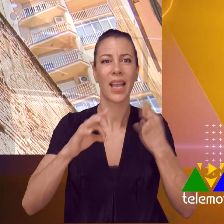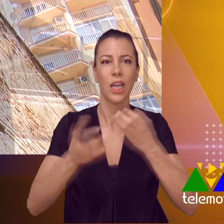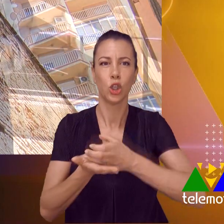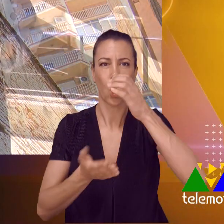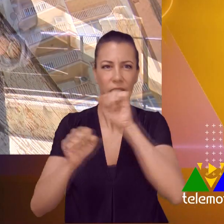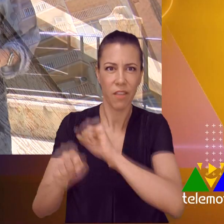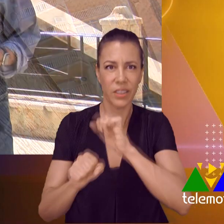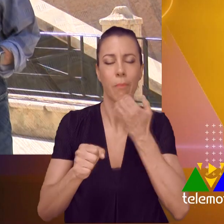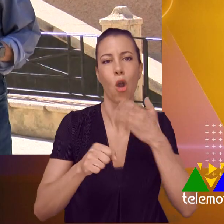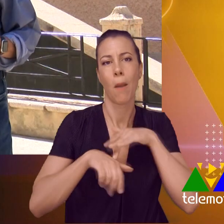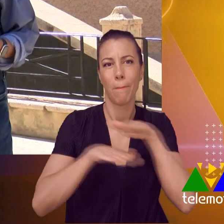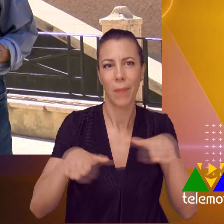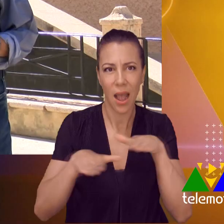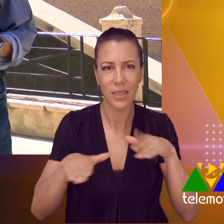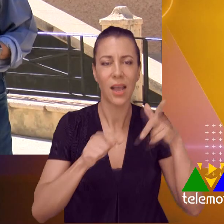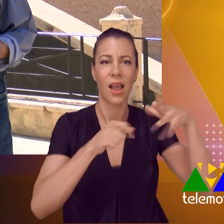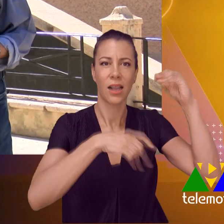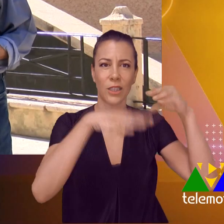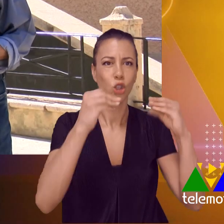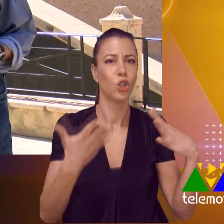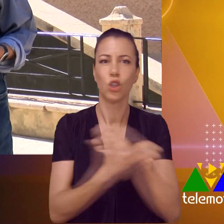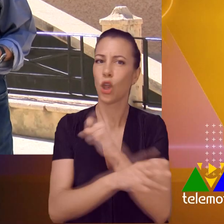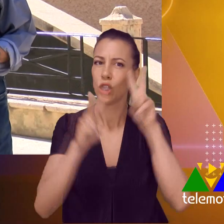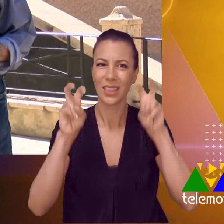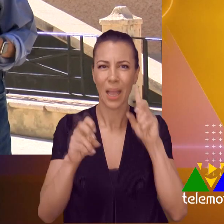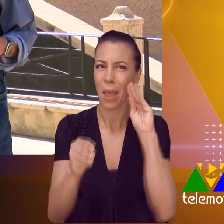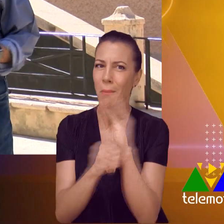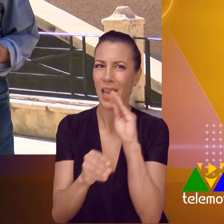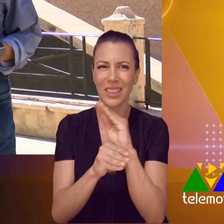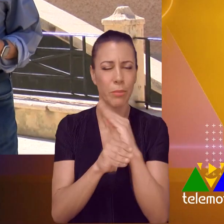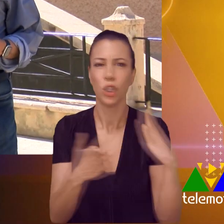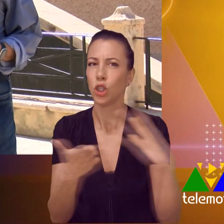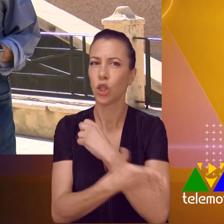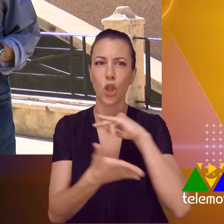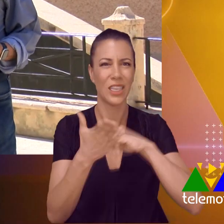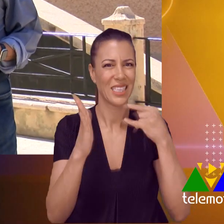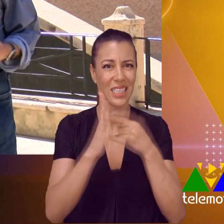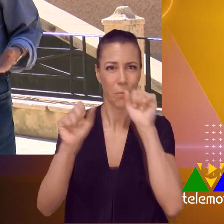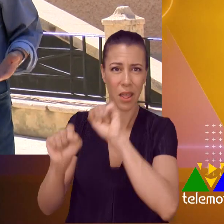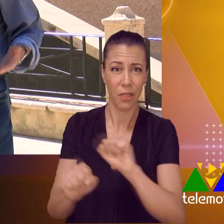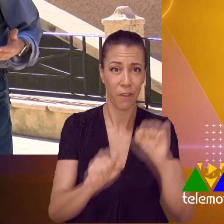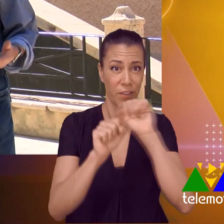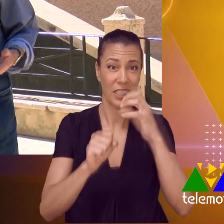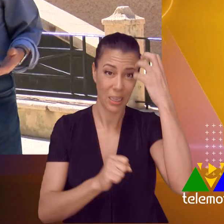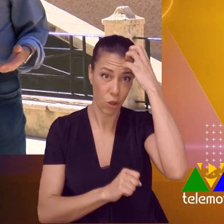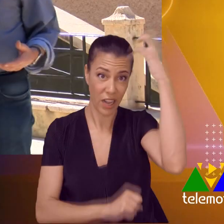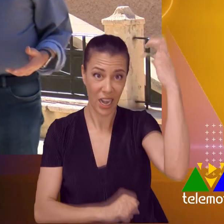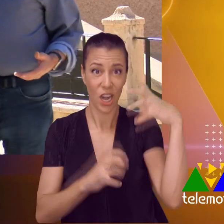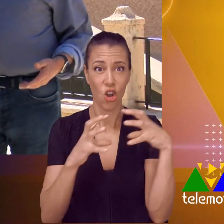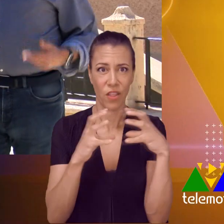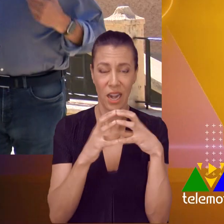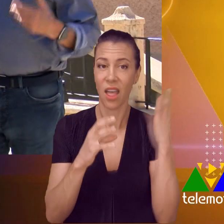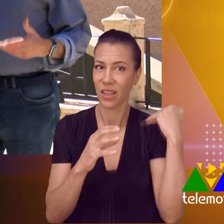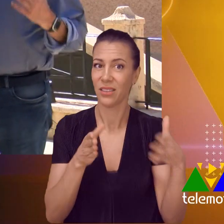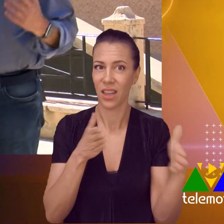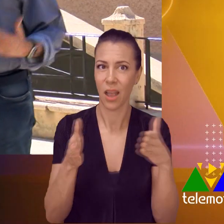playa, de los castillos, todo el tema del mantenimiento de todo el sistema defensivo del Reino de Granada en